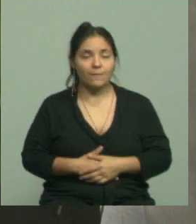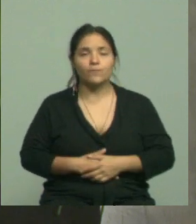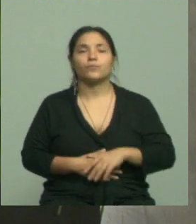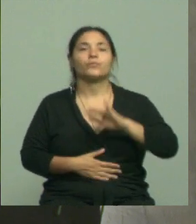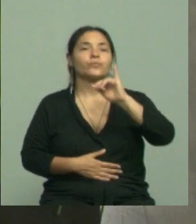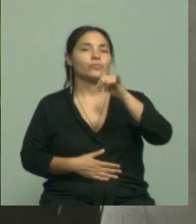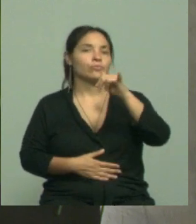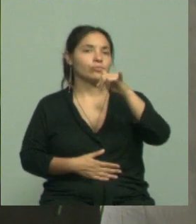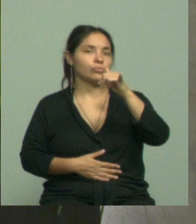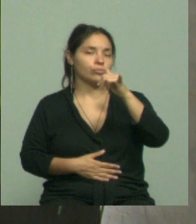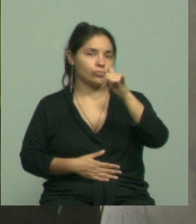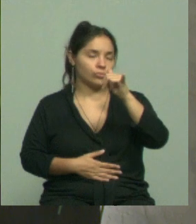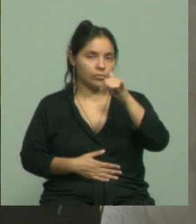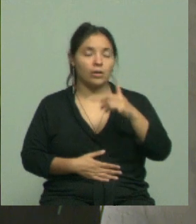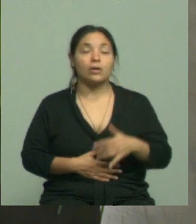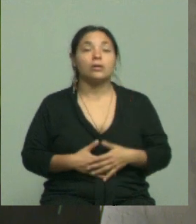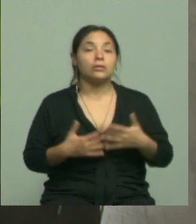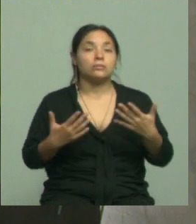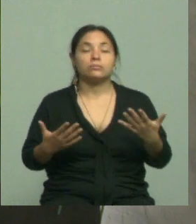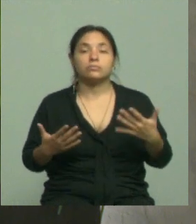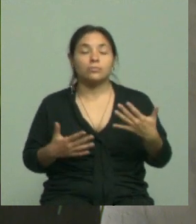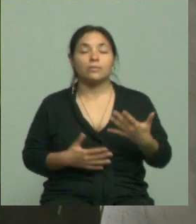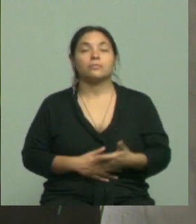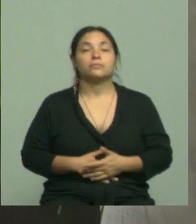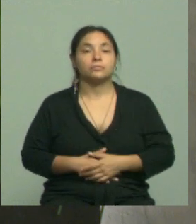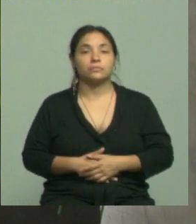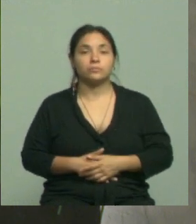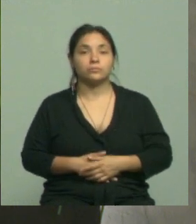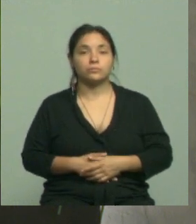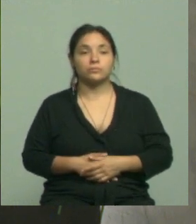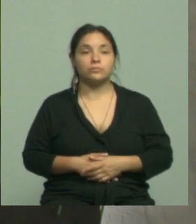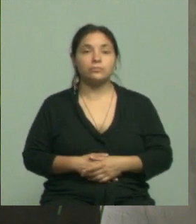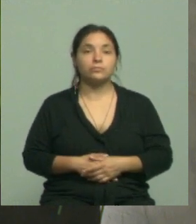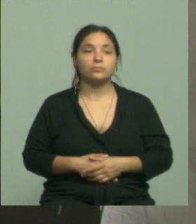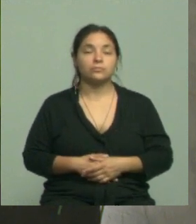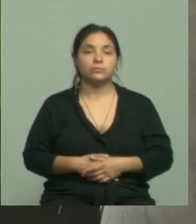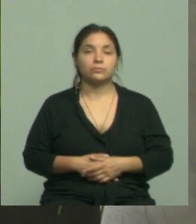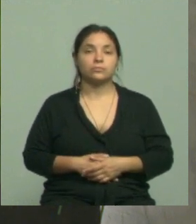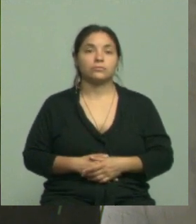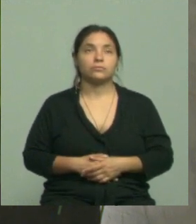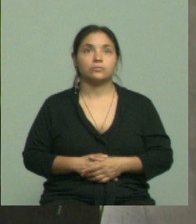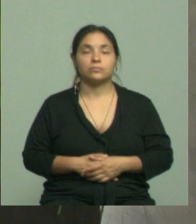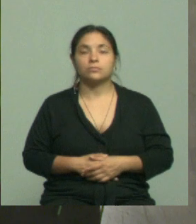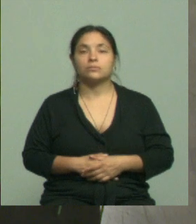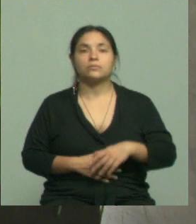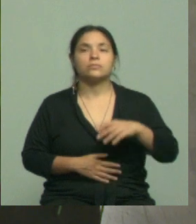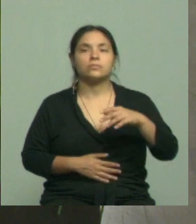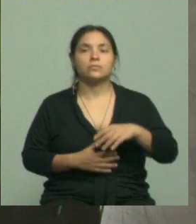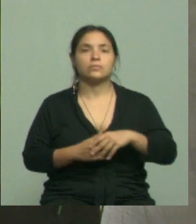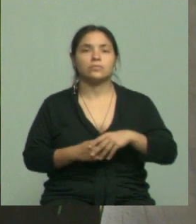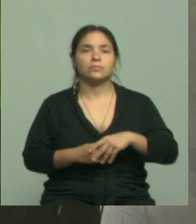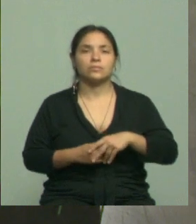Sí, en este caso estaríamos hablando de una presbifonía, así como nosotros conocemos